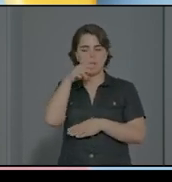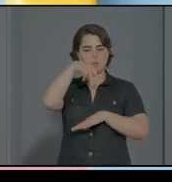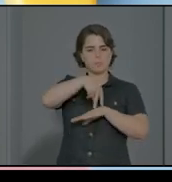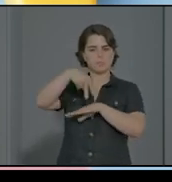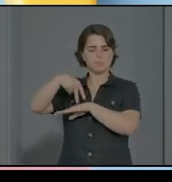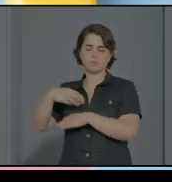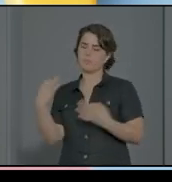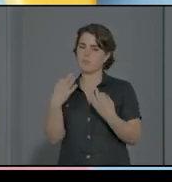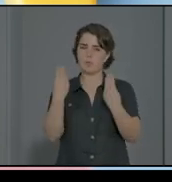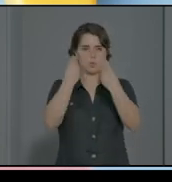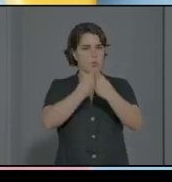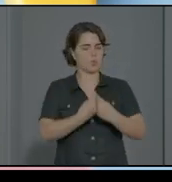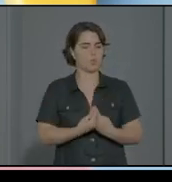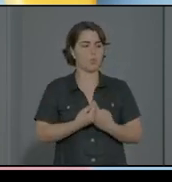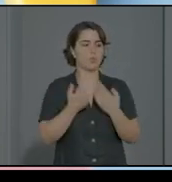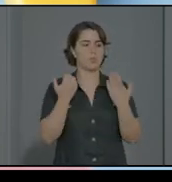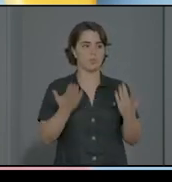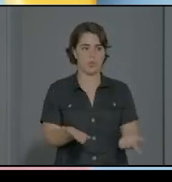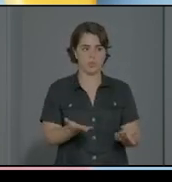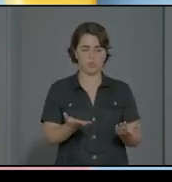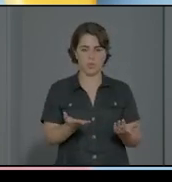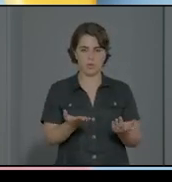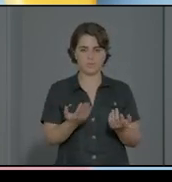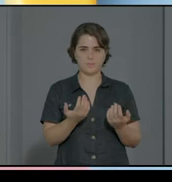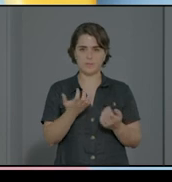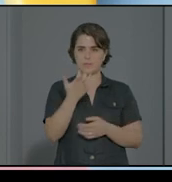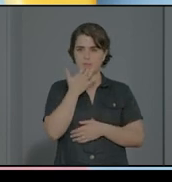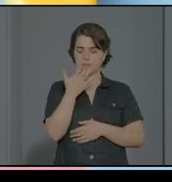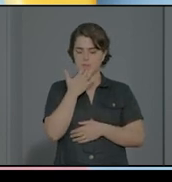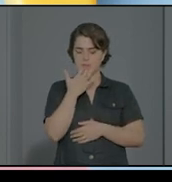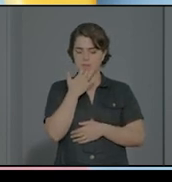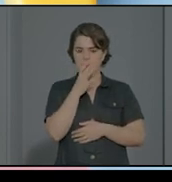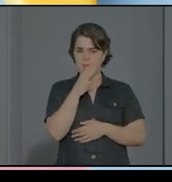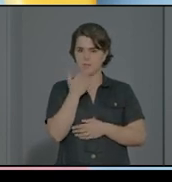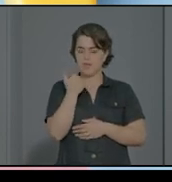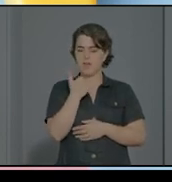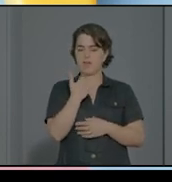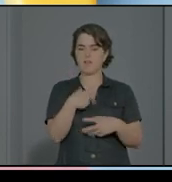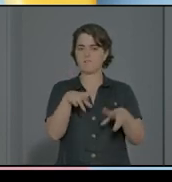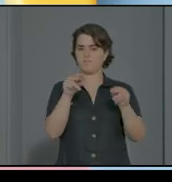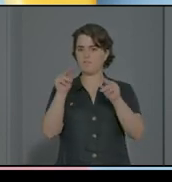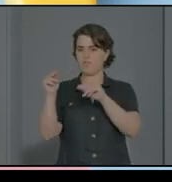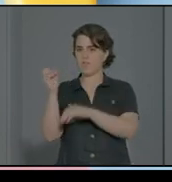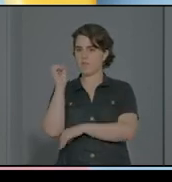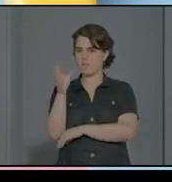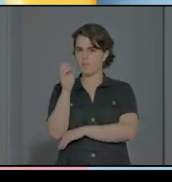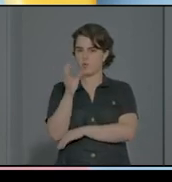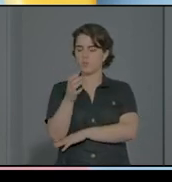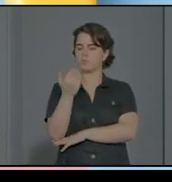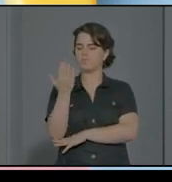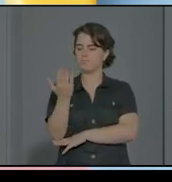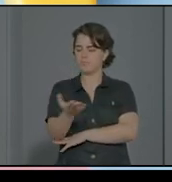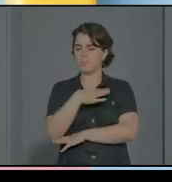¿Cuáles pueden ser en este caso, y voy finalizando mi presentación, cuáles pueden ser, decía,